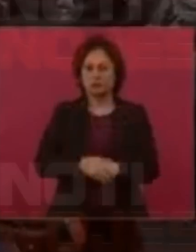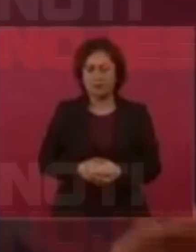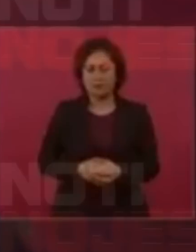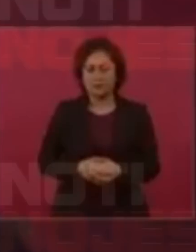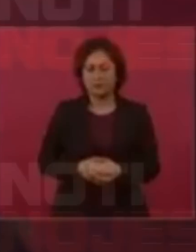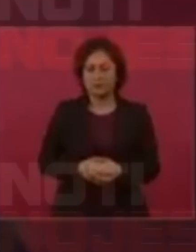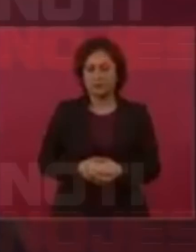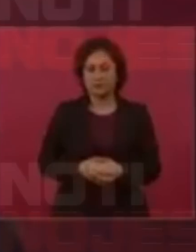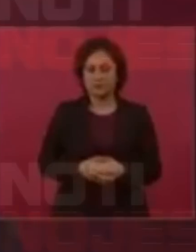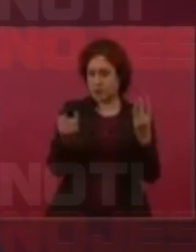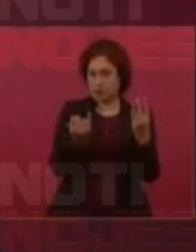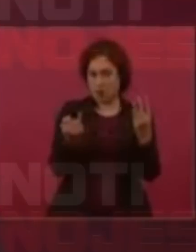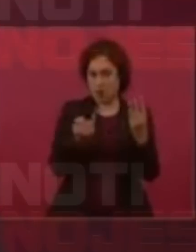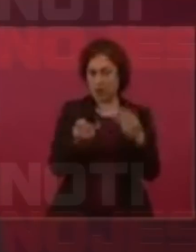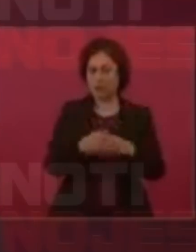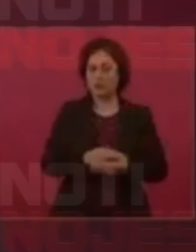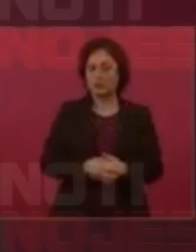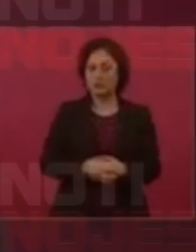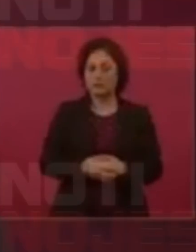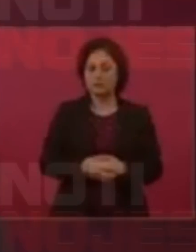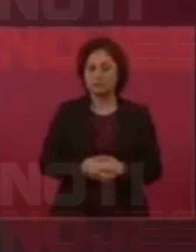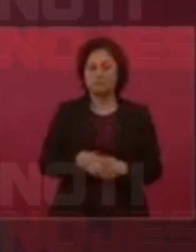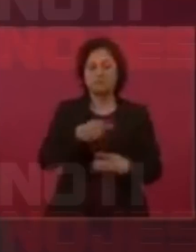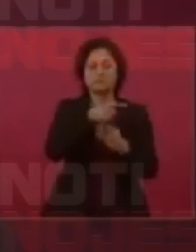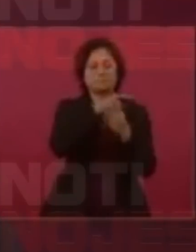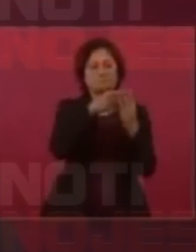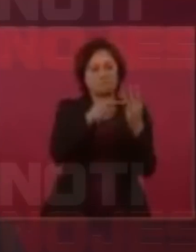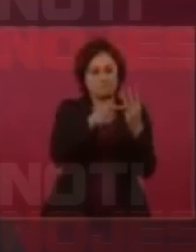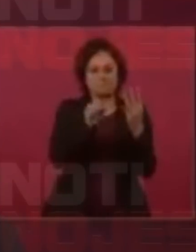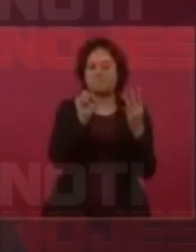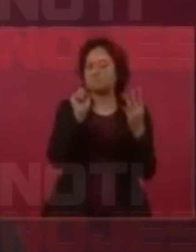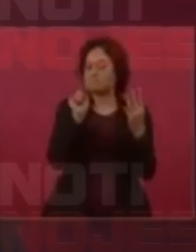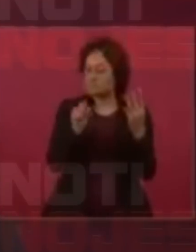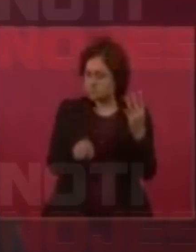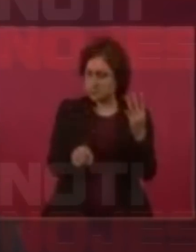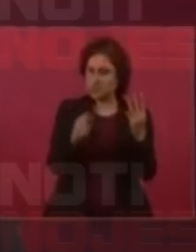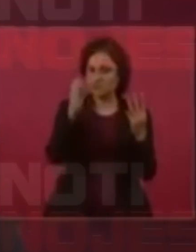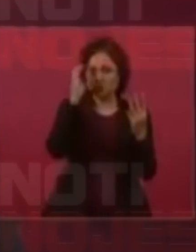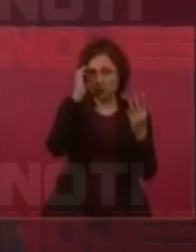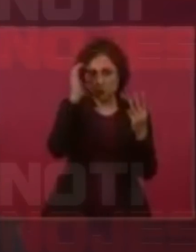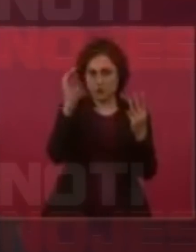delincuencia, en los 3 casos. En los mismos